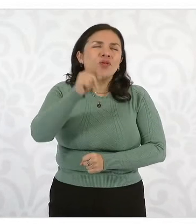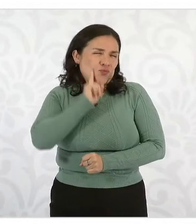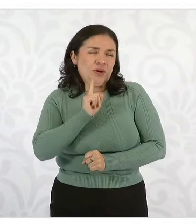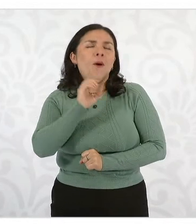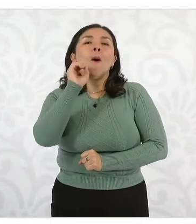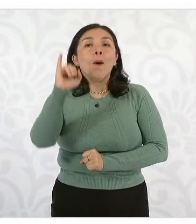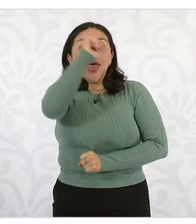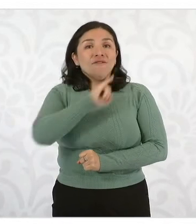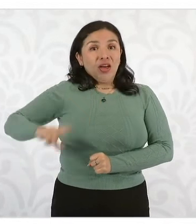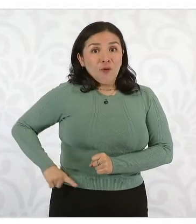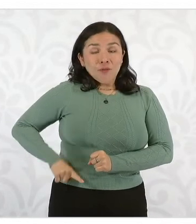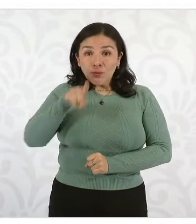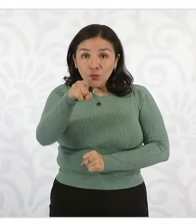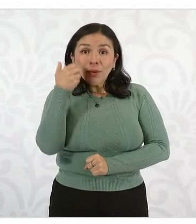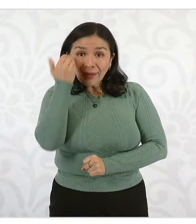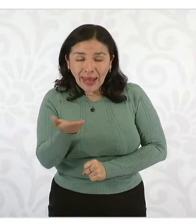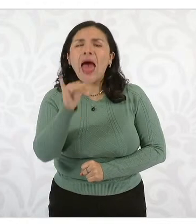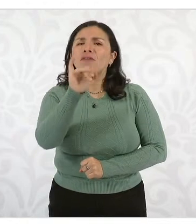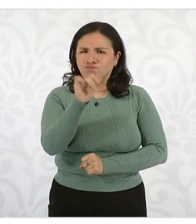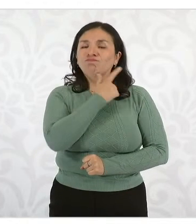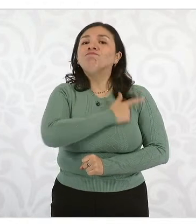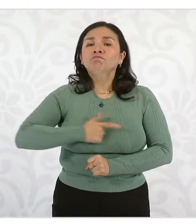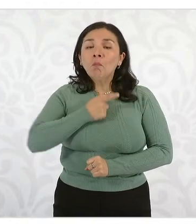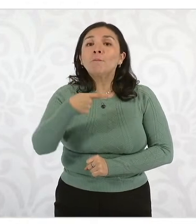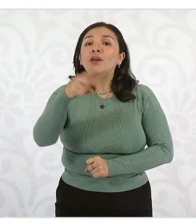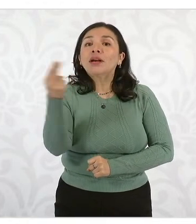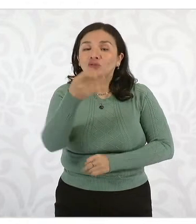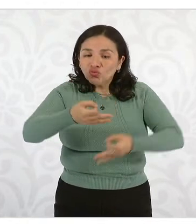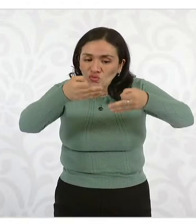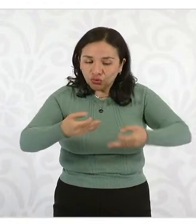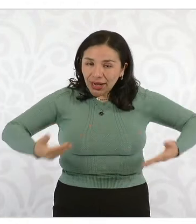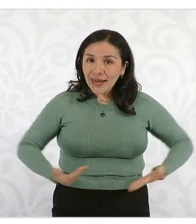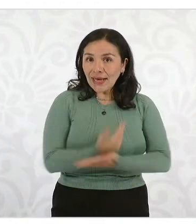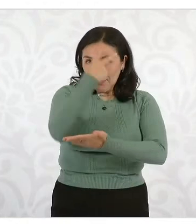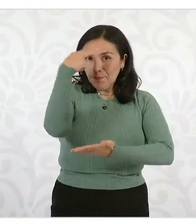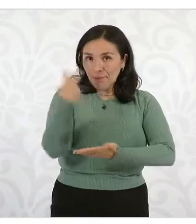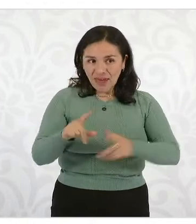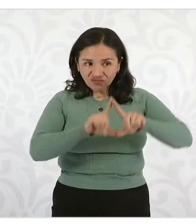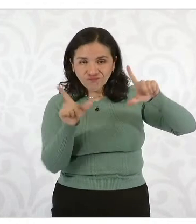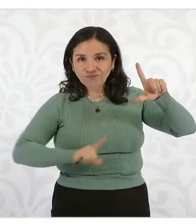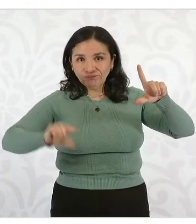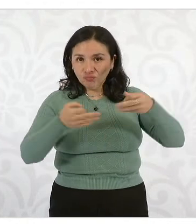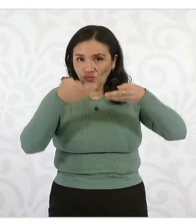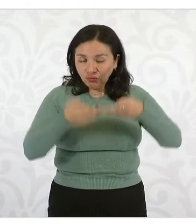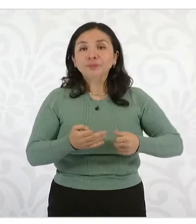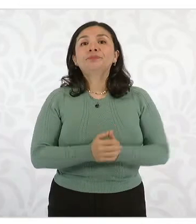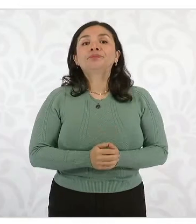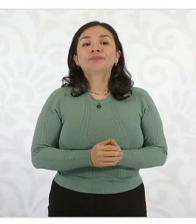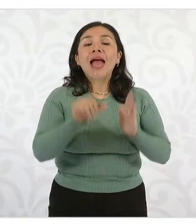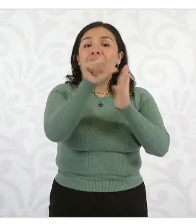de gobierno es necesario ser ciudadano mexicano por nacimiento. El